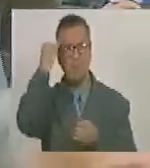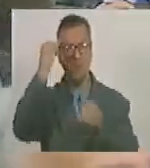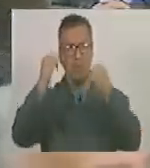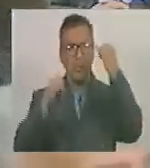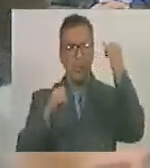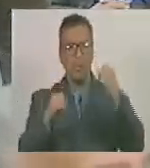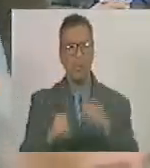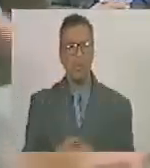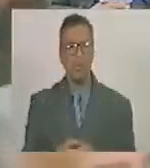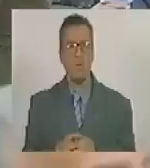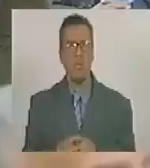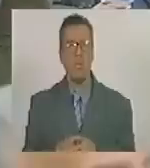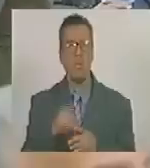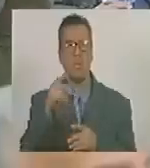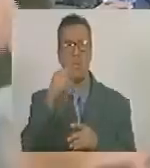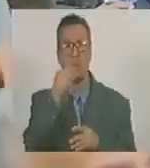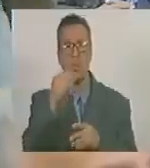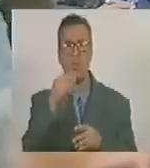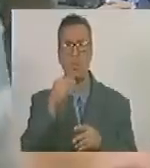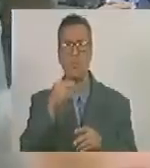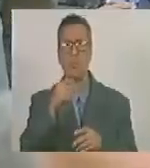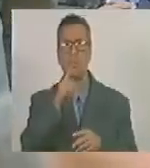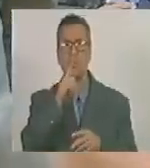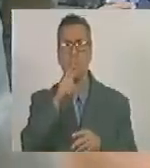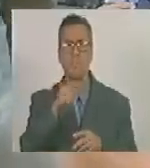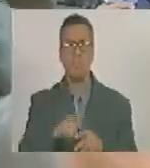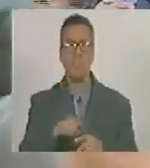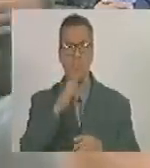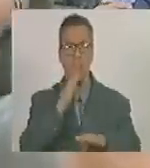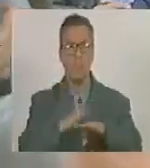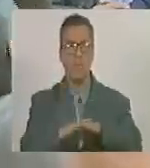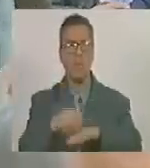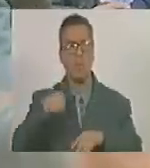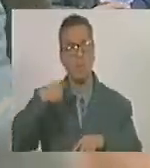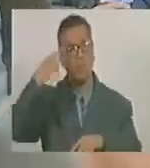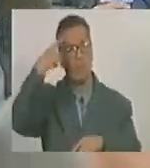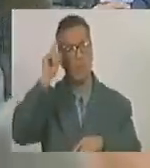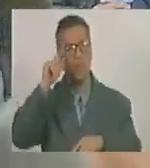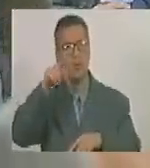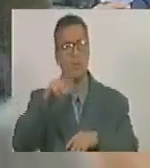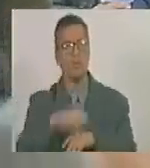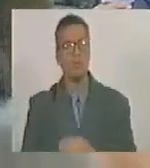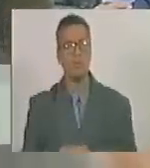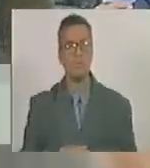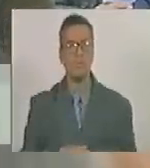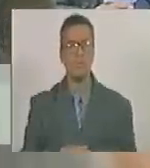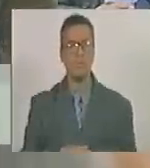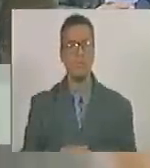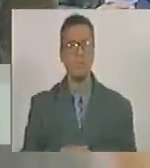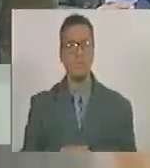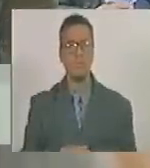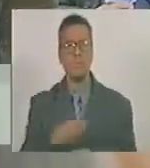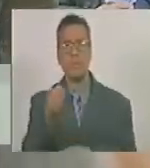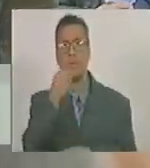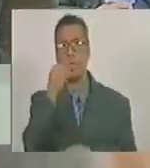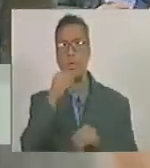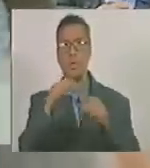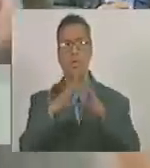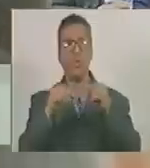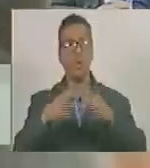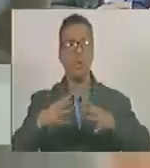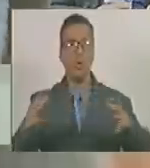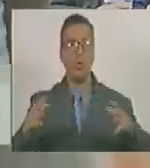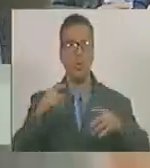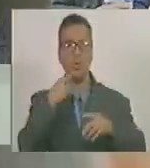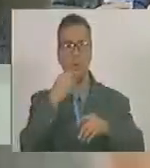botar alimentos era casi que un pecado. Probablemente por eso tengo sobrepeso, porque comerse toda la comida, como